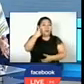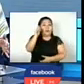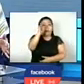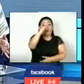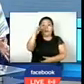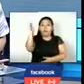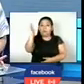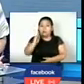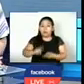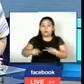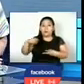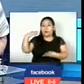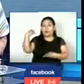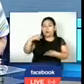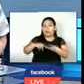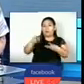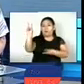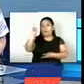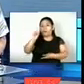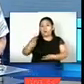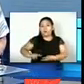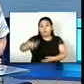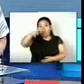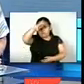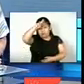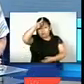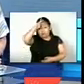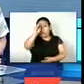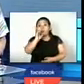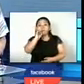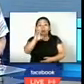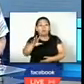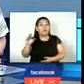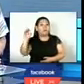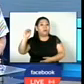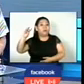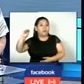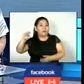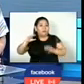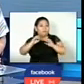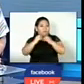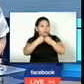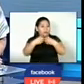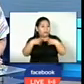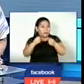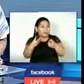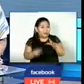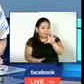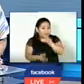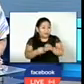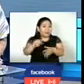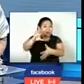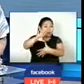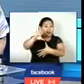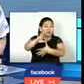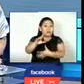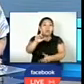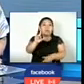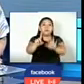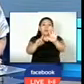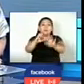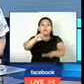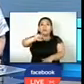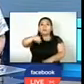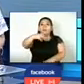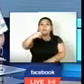Colombia Venezuela y Perú de acuerdo con la Organización Mundial de la Salud América está por alcanzar los 60 millones de casos